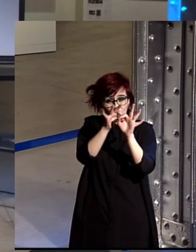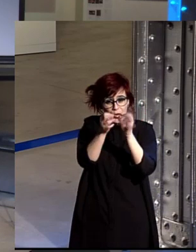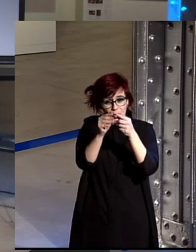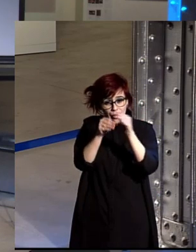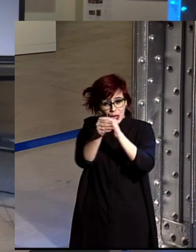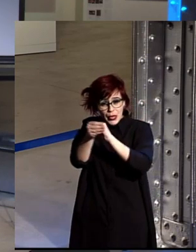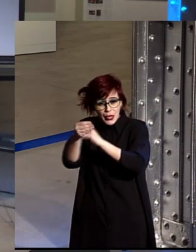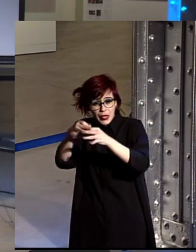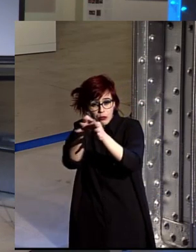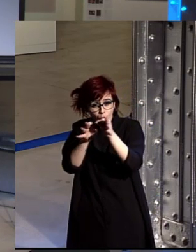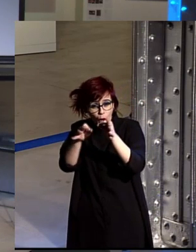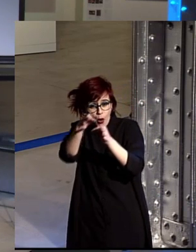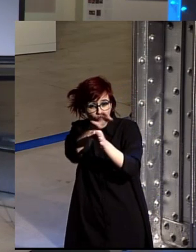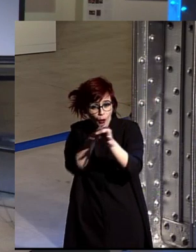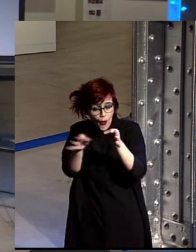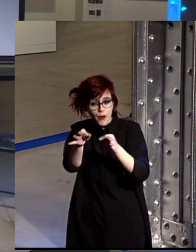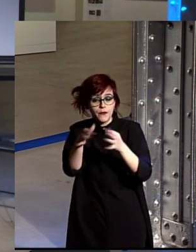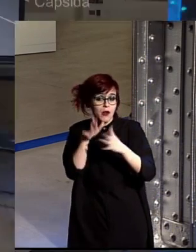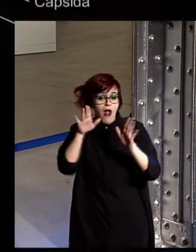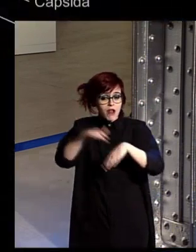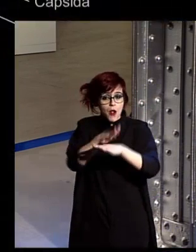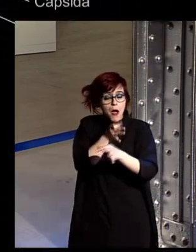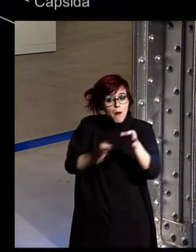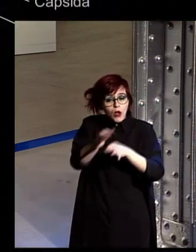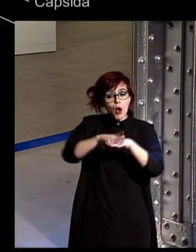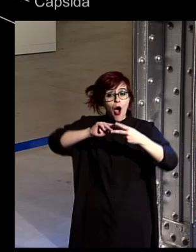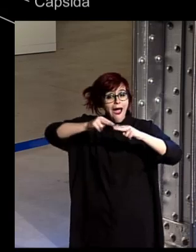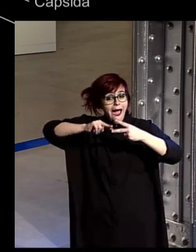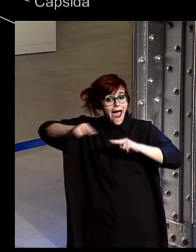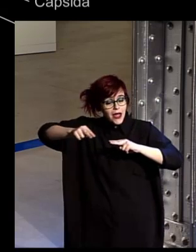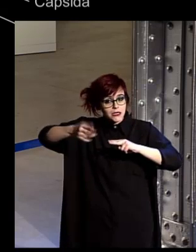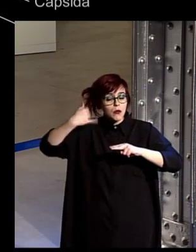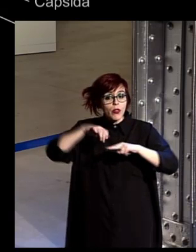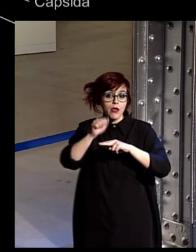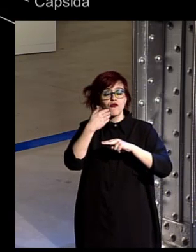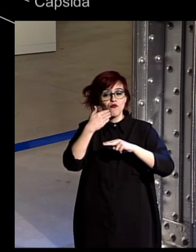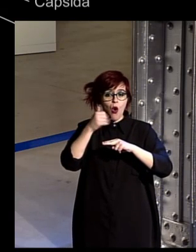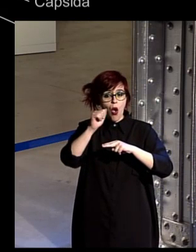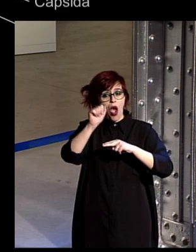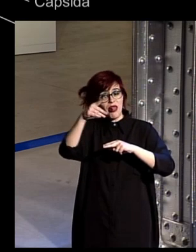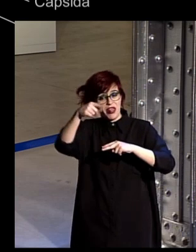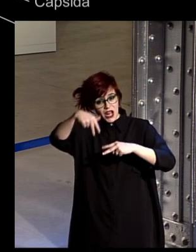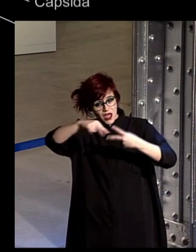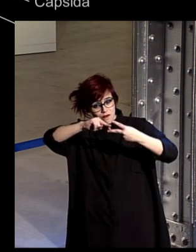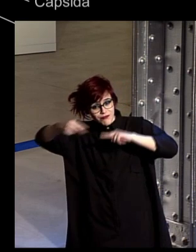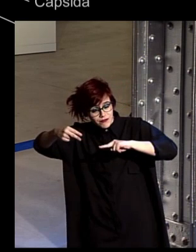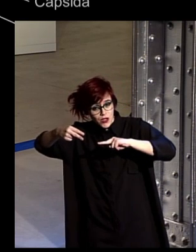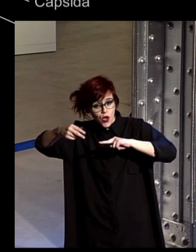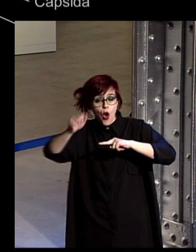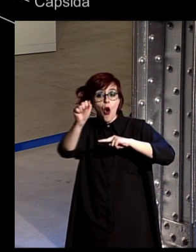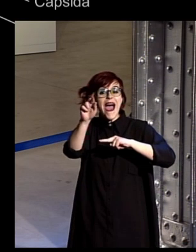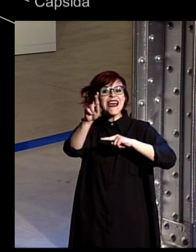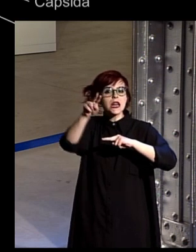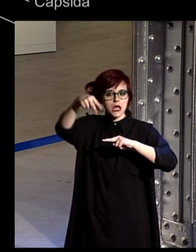personas, pero básicamente podríamos decir que contienen una molécula con información genética, puede ser ADN, como en el caso de las células, o puede ser ARN,